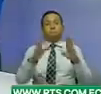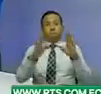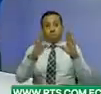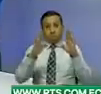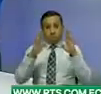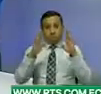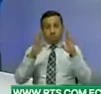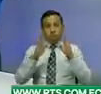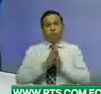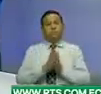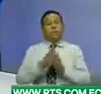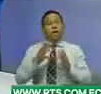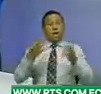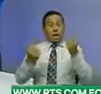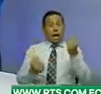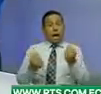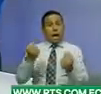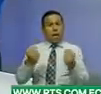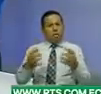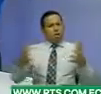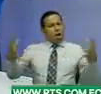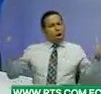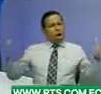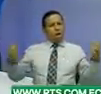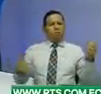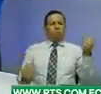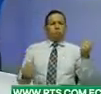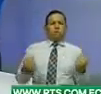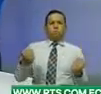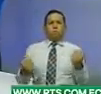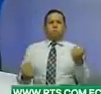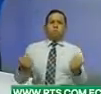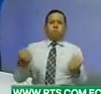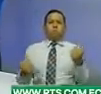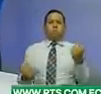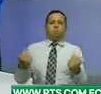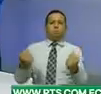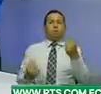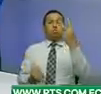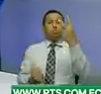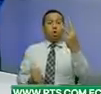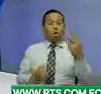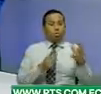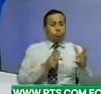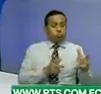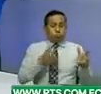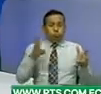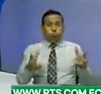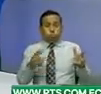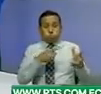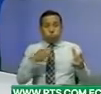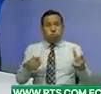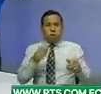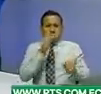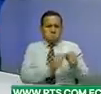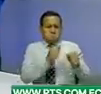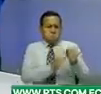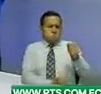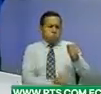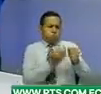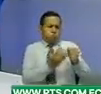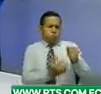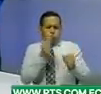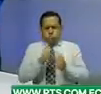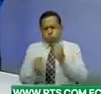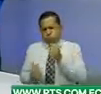Atención, dos volquetes se fueron quemados en la parroquia de Borbón del cantón Eloy Alfaro, provincia de Esmeraldas. Producto de ello, un